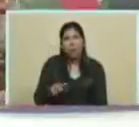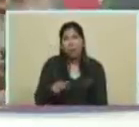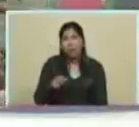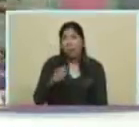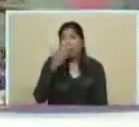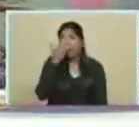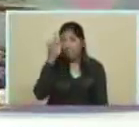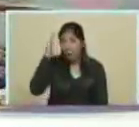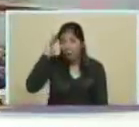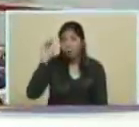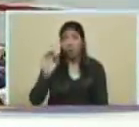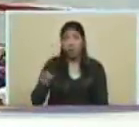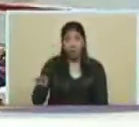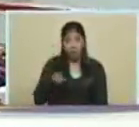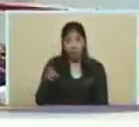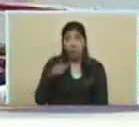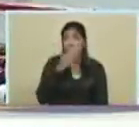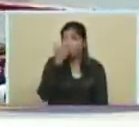cara, firma el acuerdo.